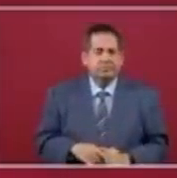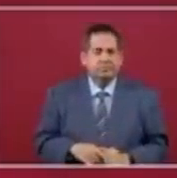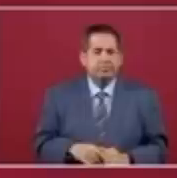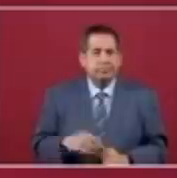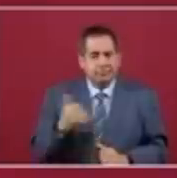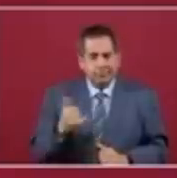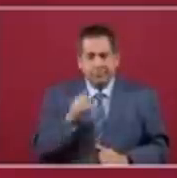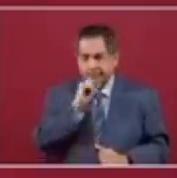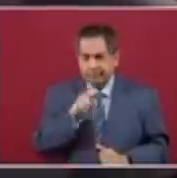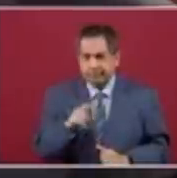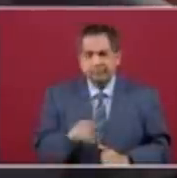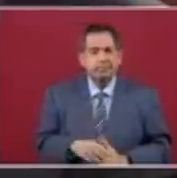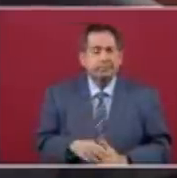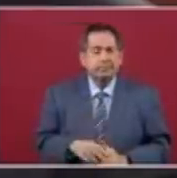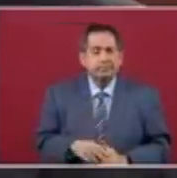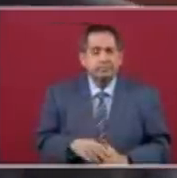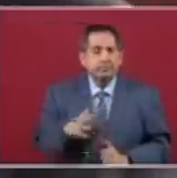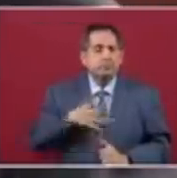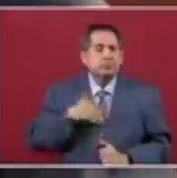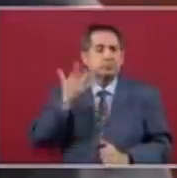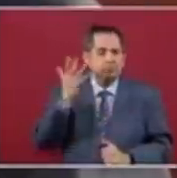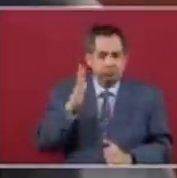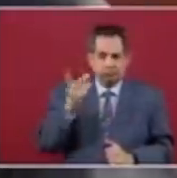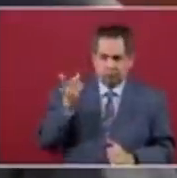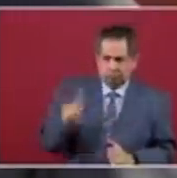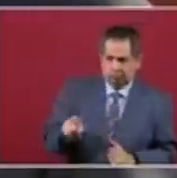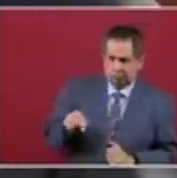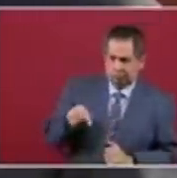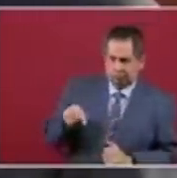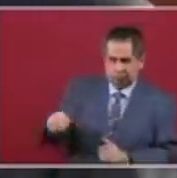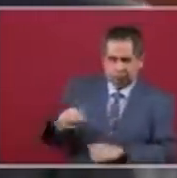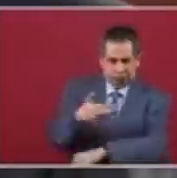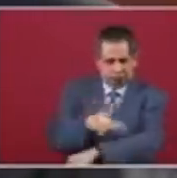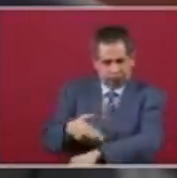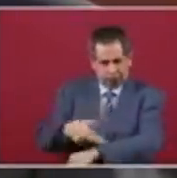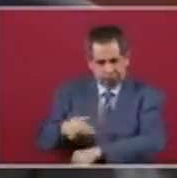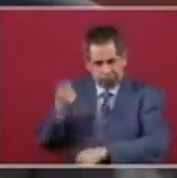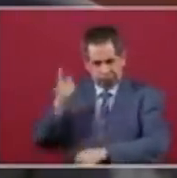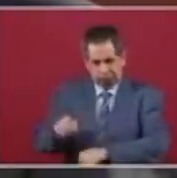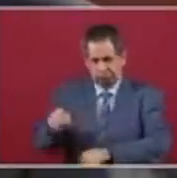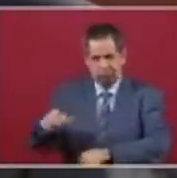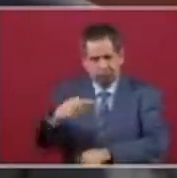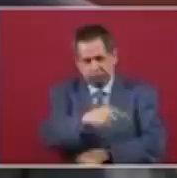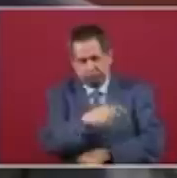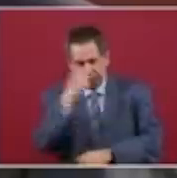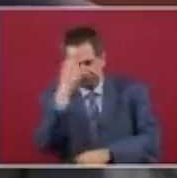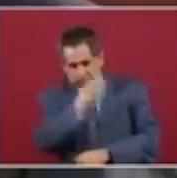Y ya di instrucciones para que se revisen,